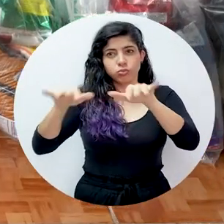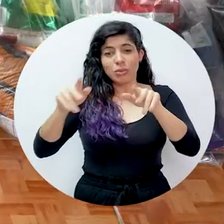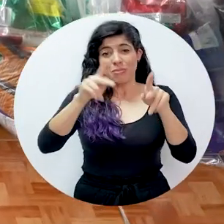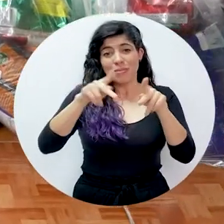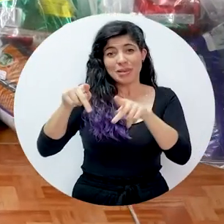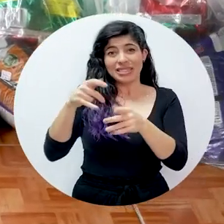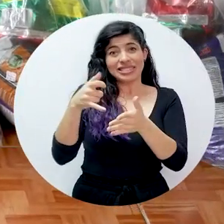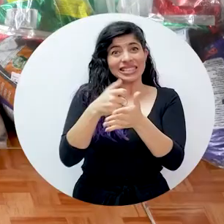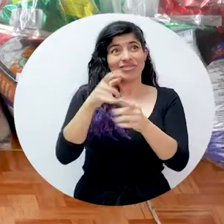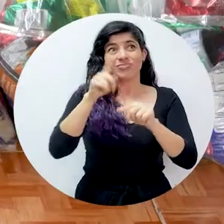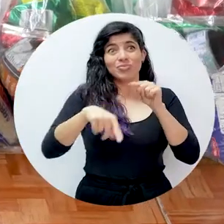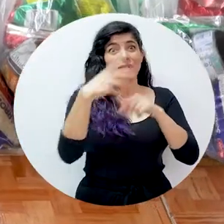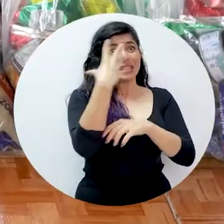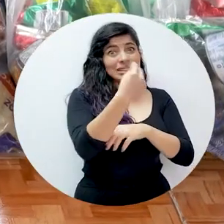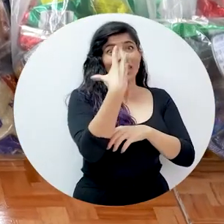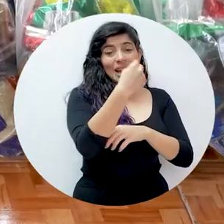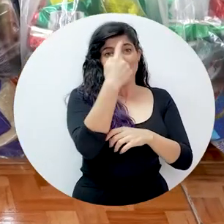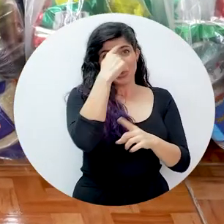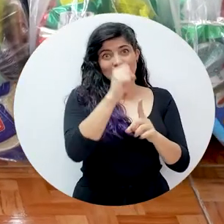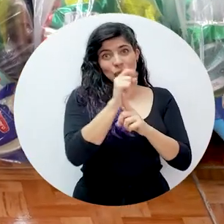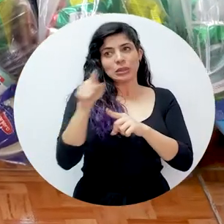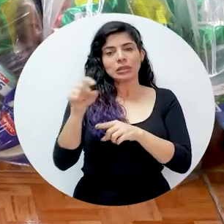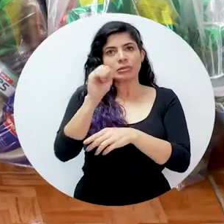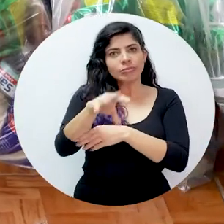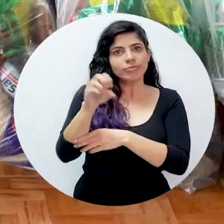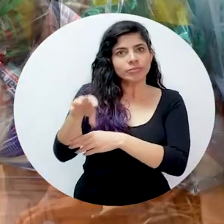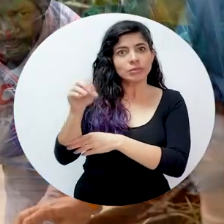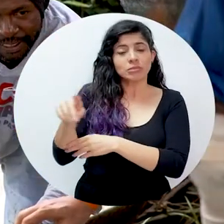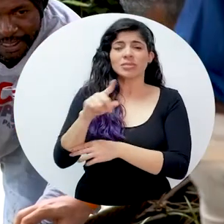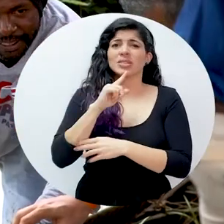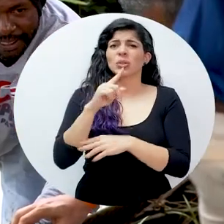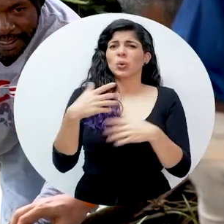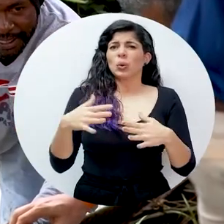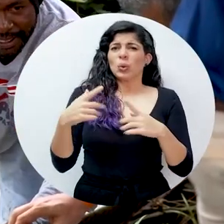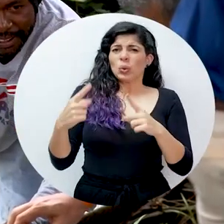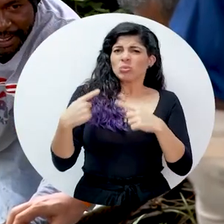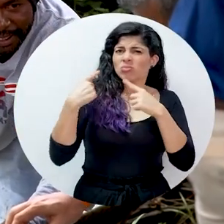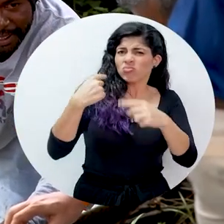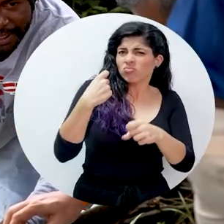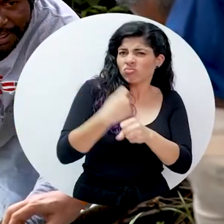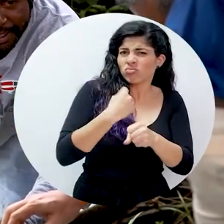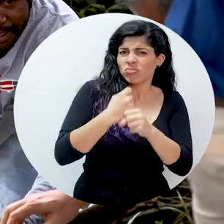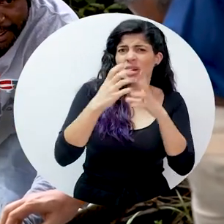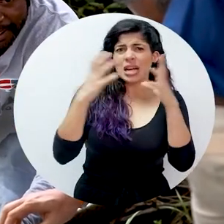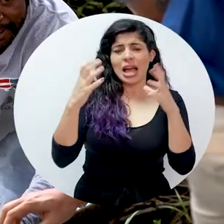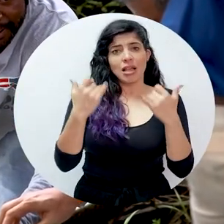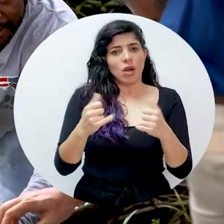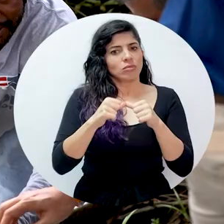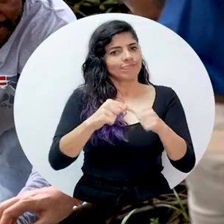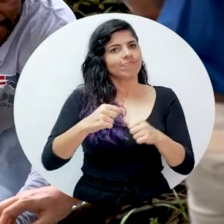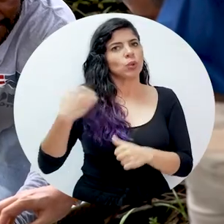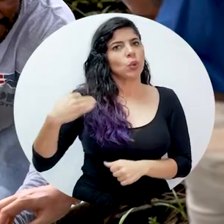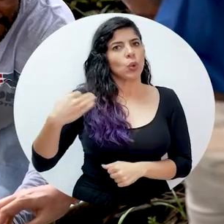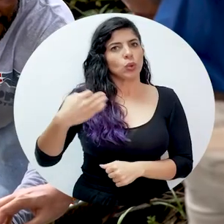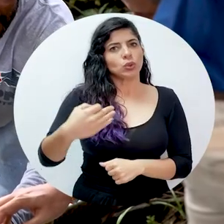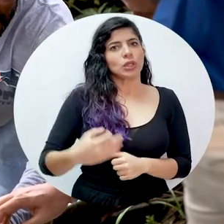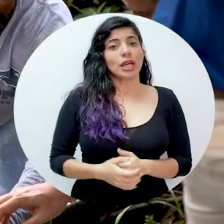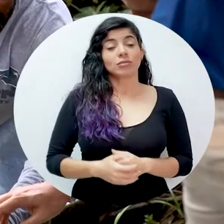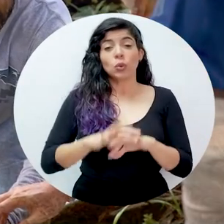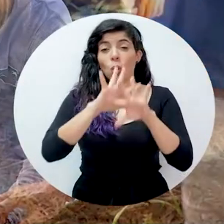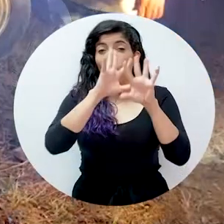que suspender salir a lugares públicos por esta situación. Ha sido en realidad una labor enorme y que continúa día con